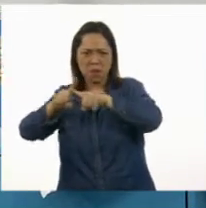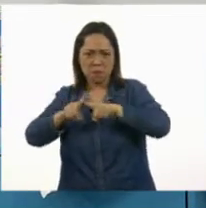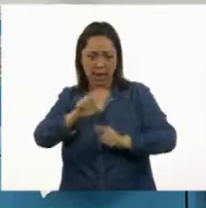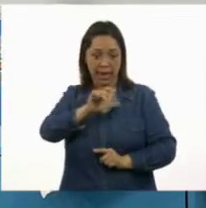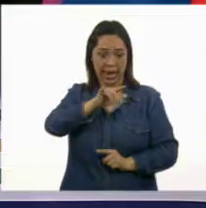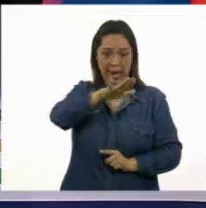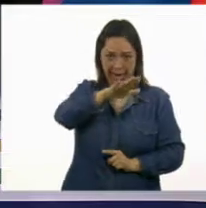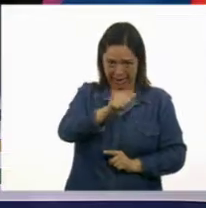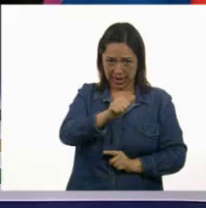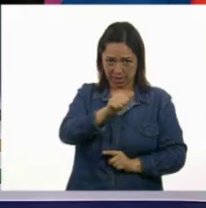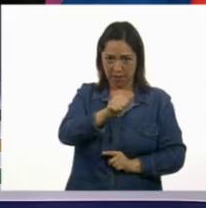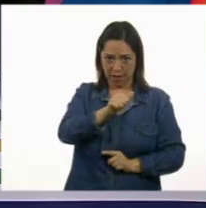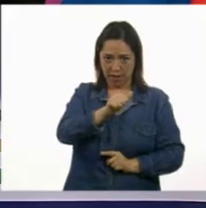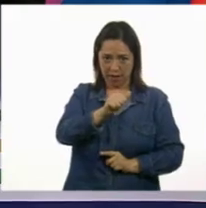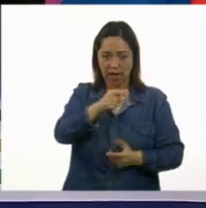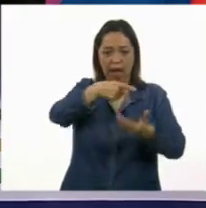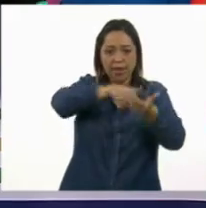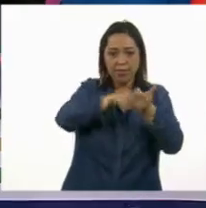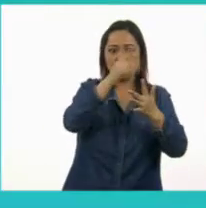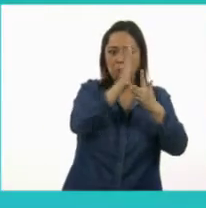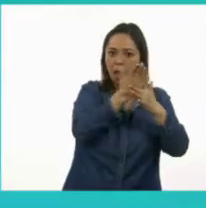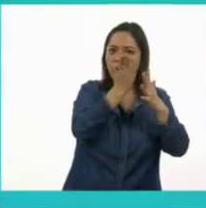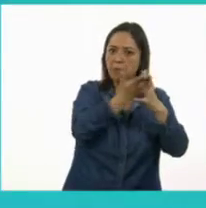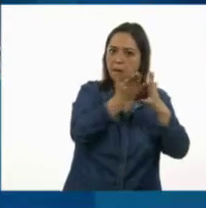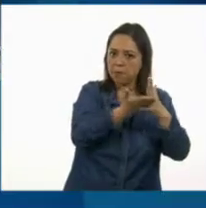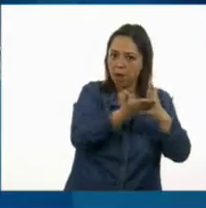climas. Vamos a verlo.